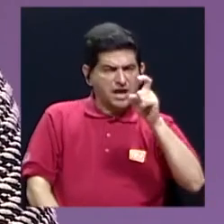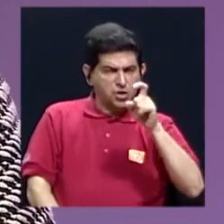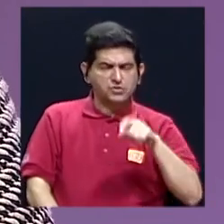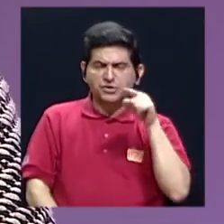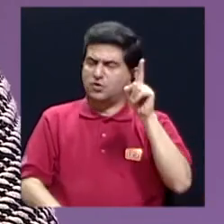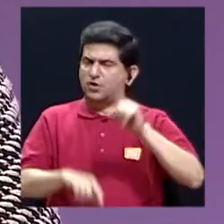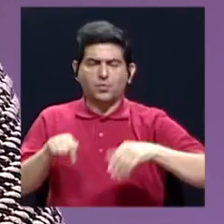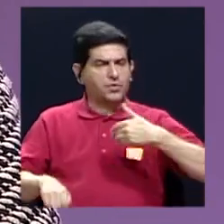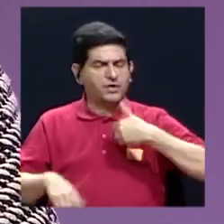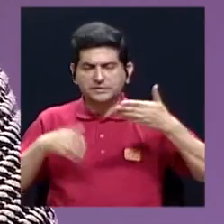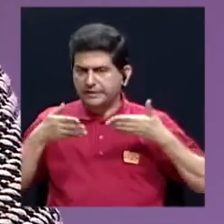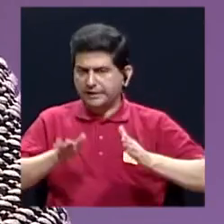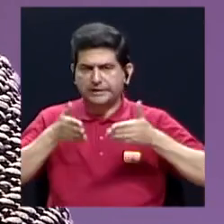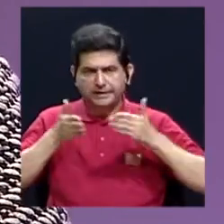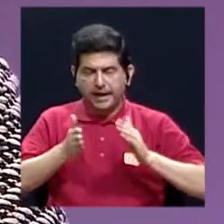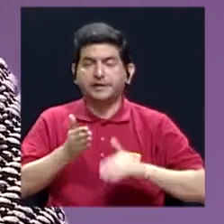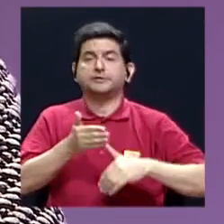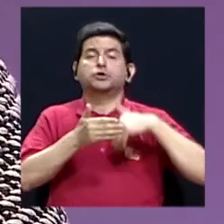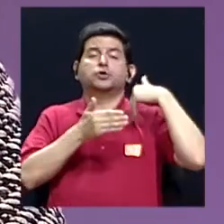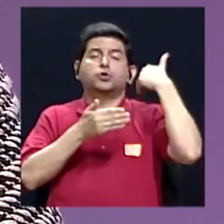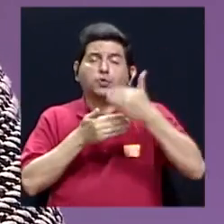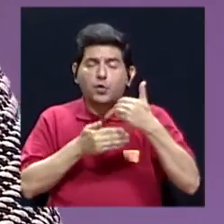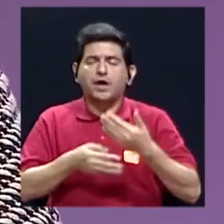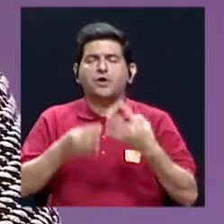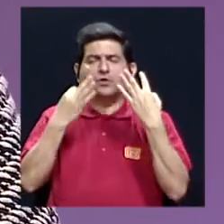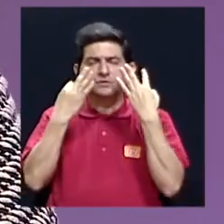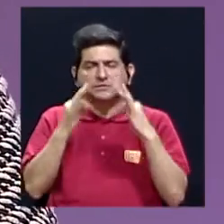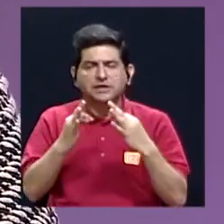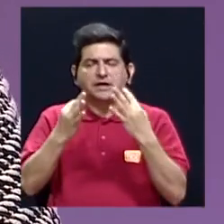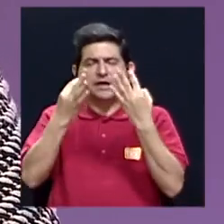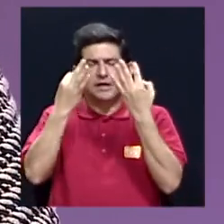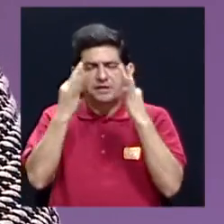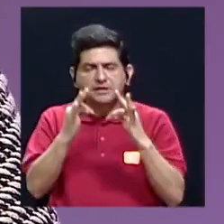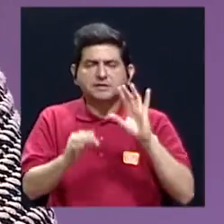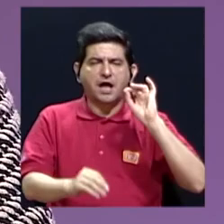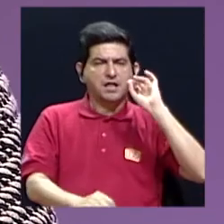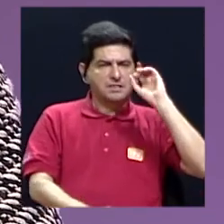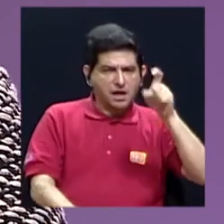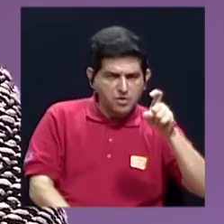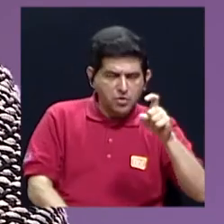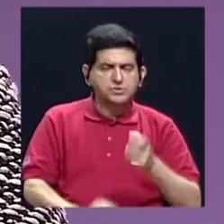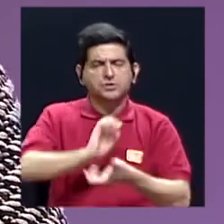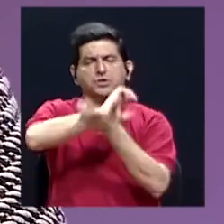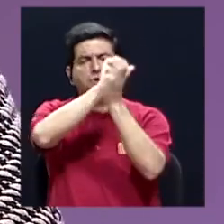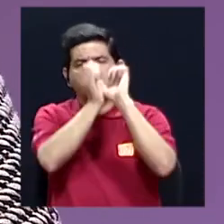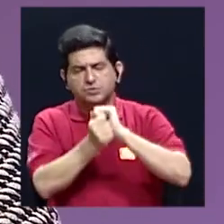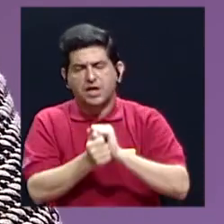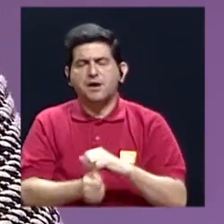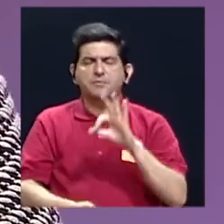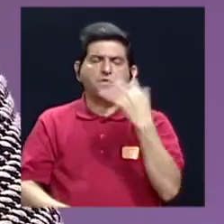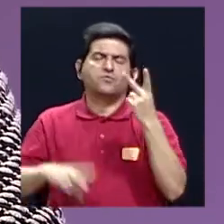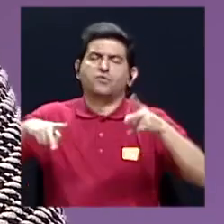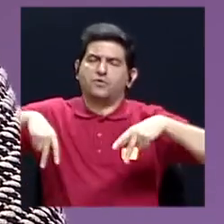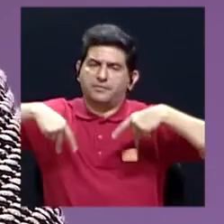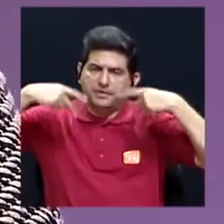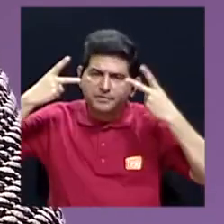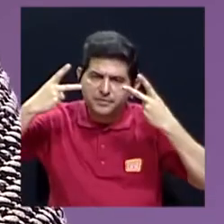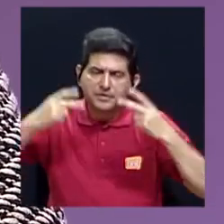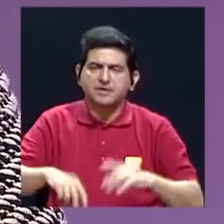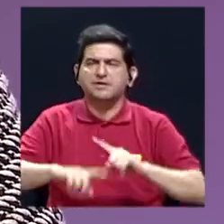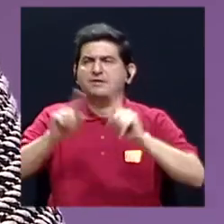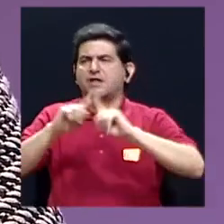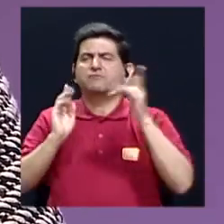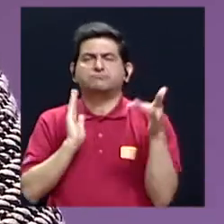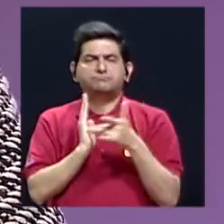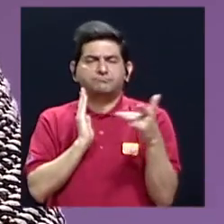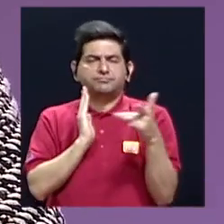la infertilidad, que después de varios procedimientos diagnósticos, de modificaciones de estilos de vida, de